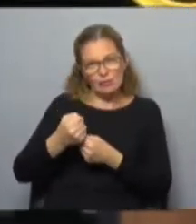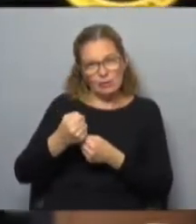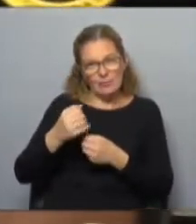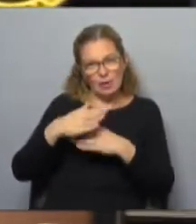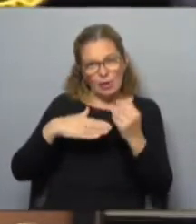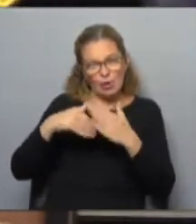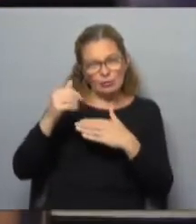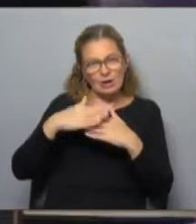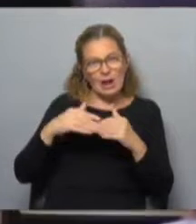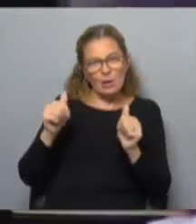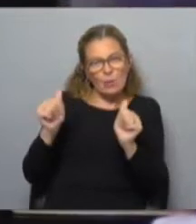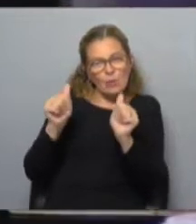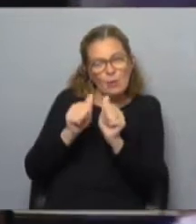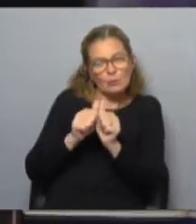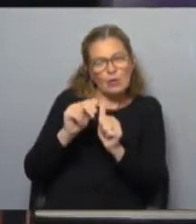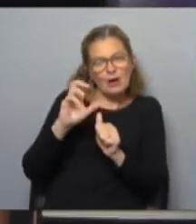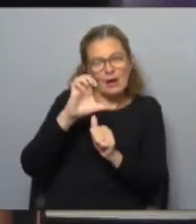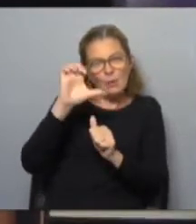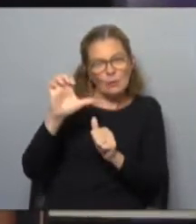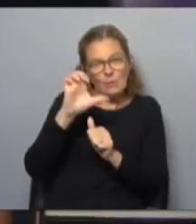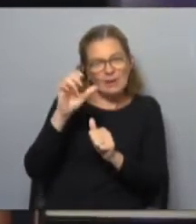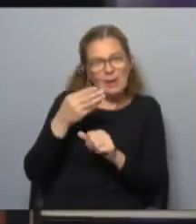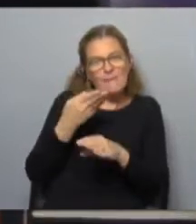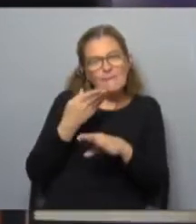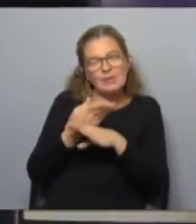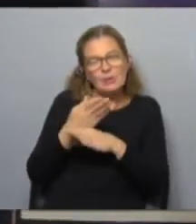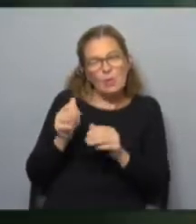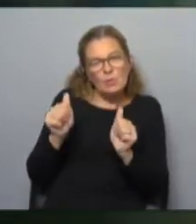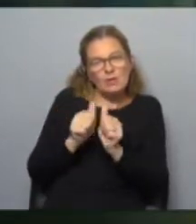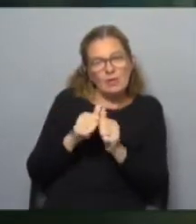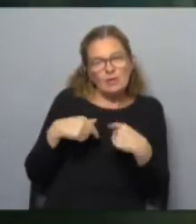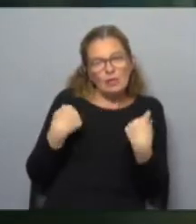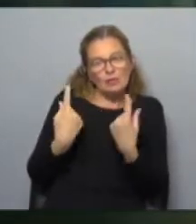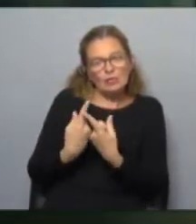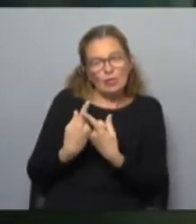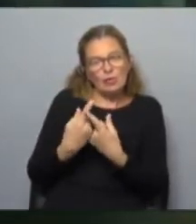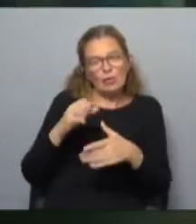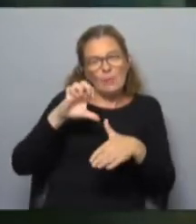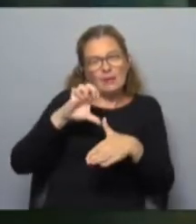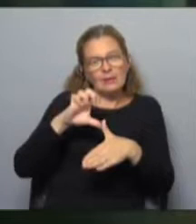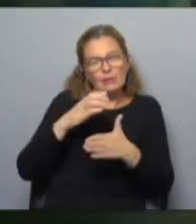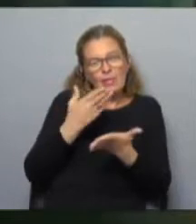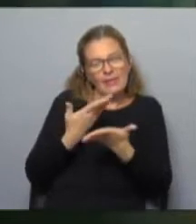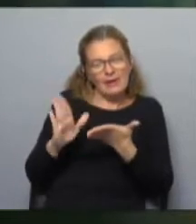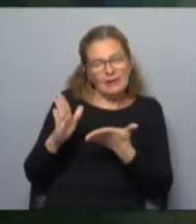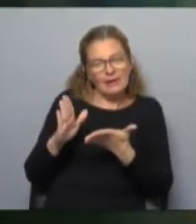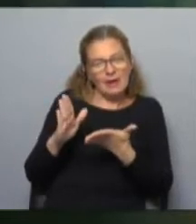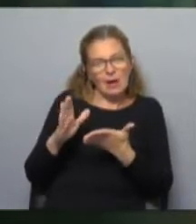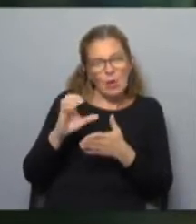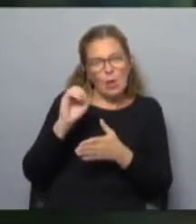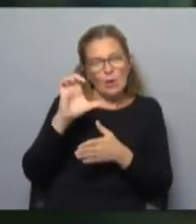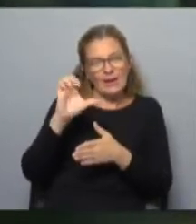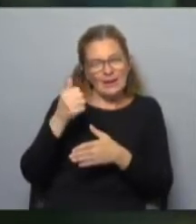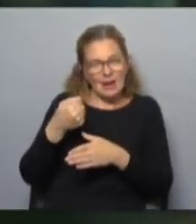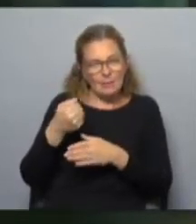construir algo como la Unión Europea por lo que abogó por la unidad de todo el continente americano y llamó a no descartar la sustitución de la OEA